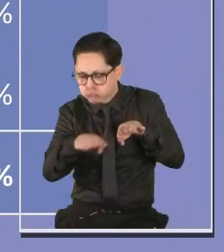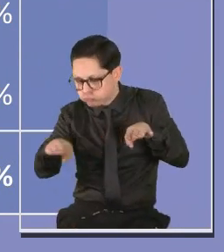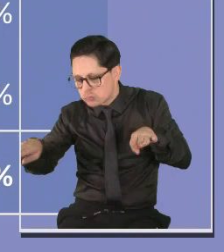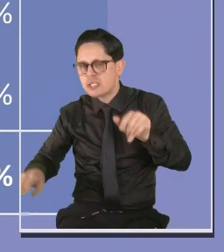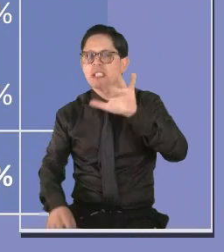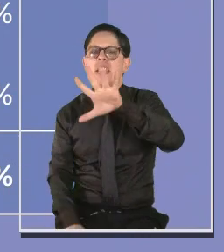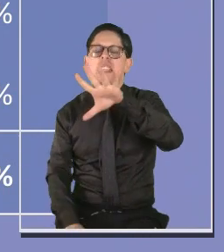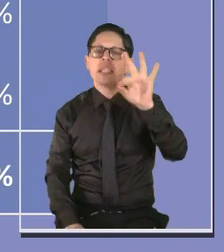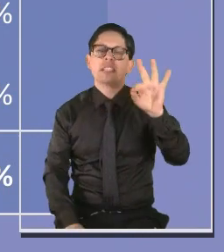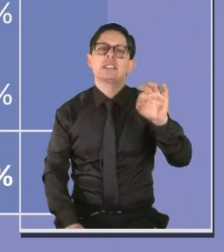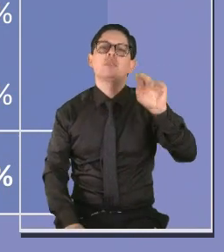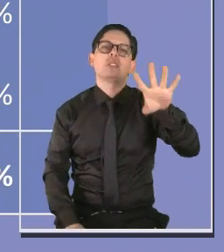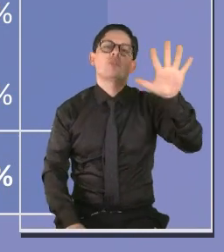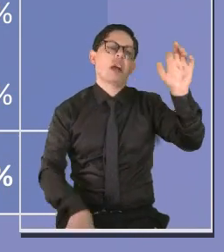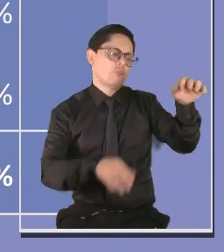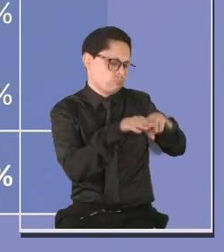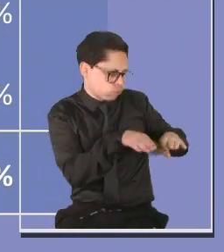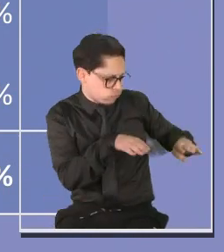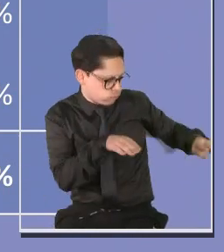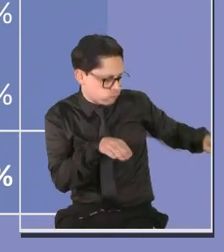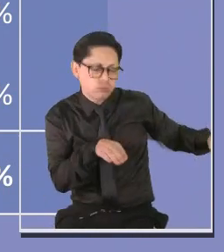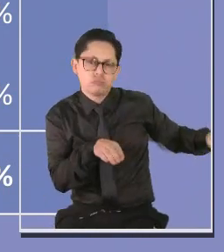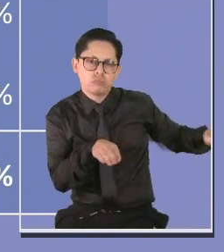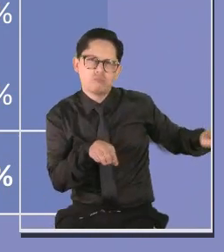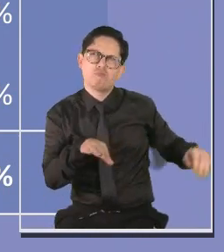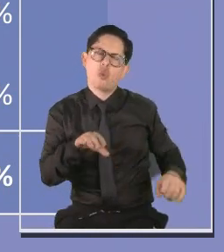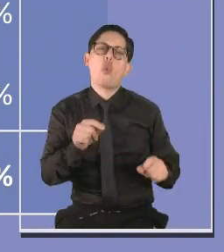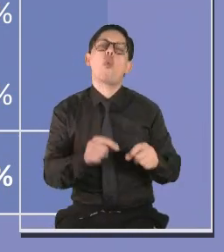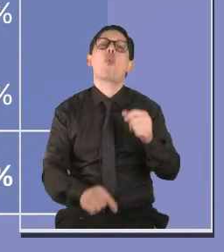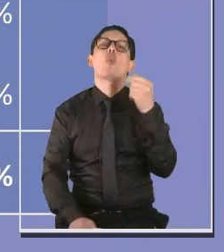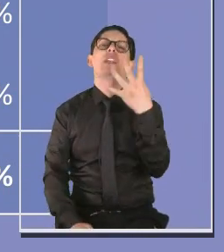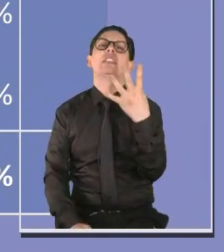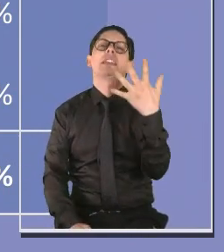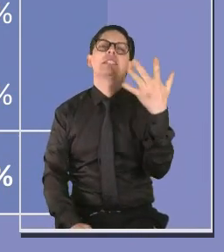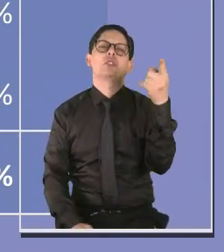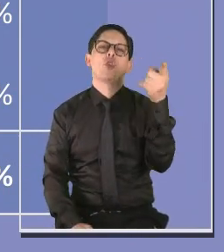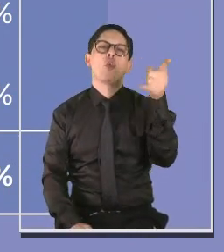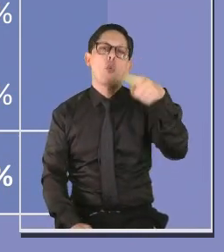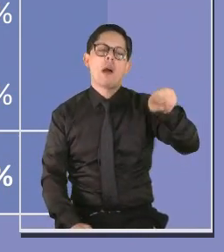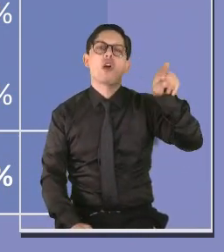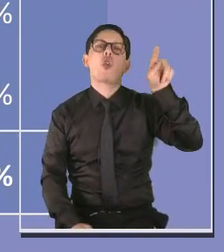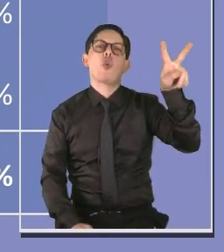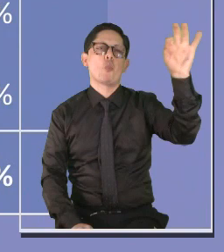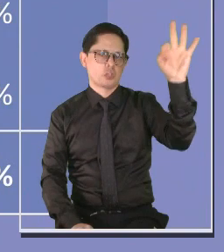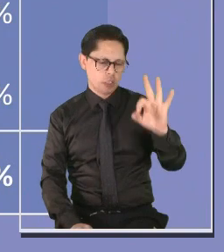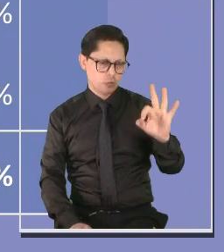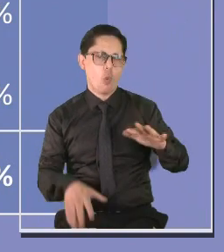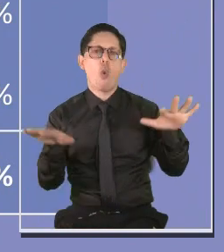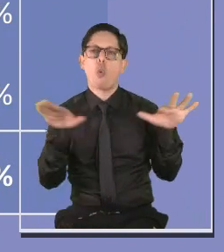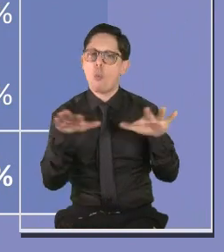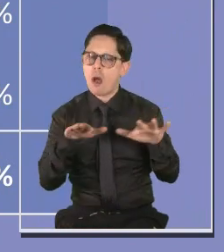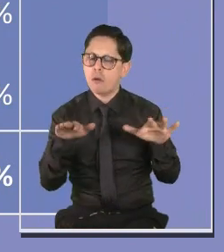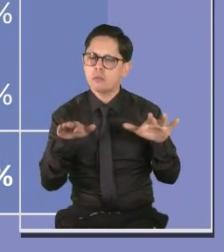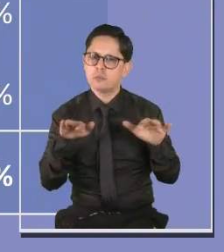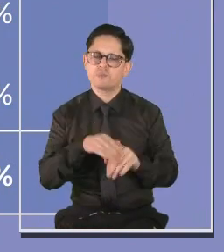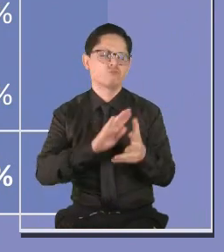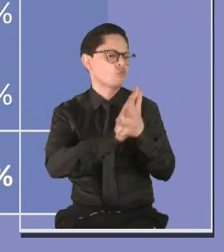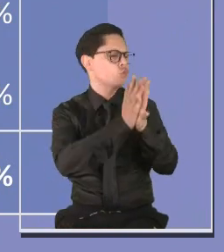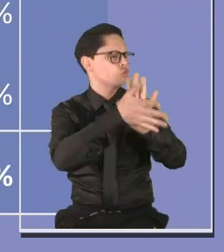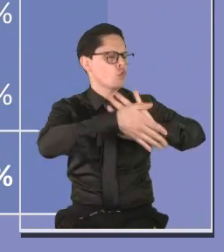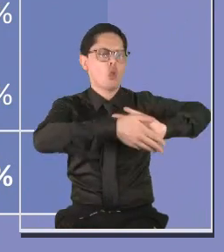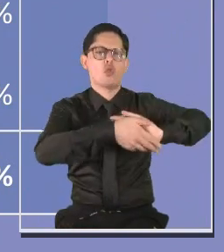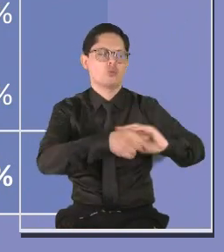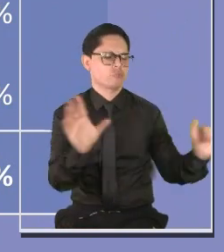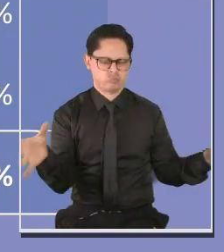550 camas disponibles lo que hace un 45.2% de ocupación y todo